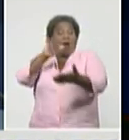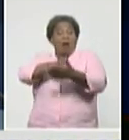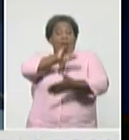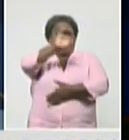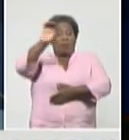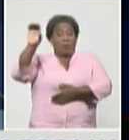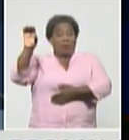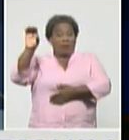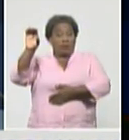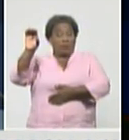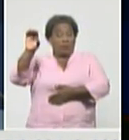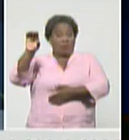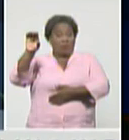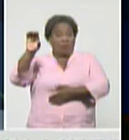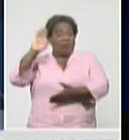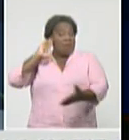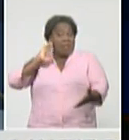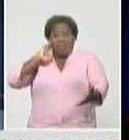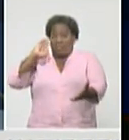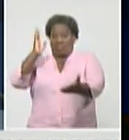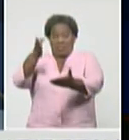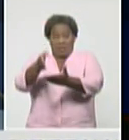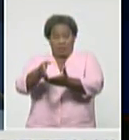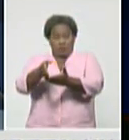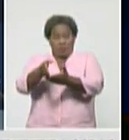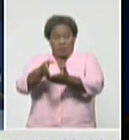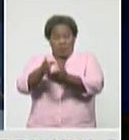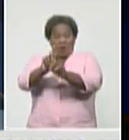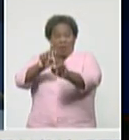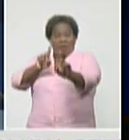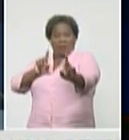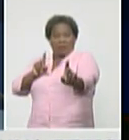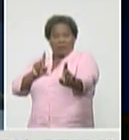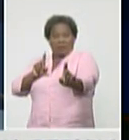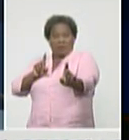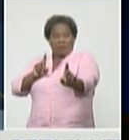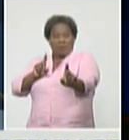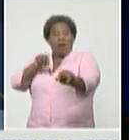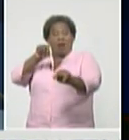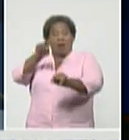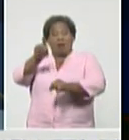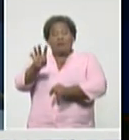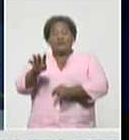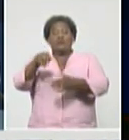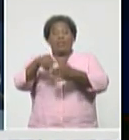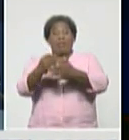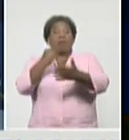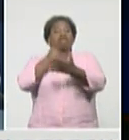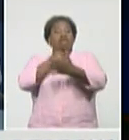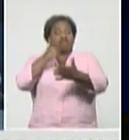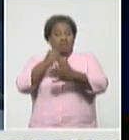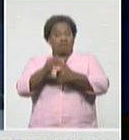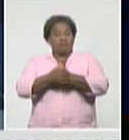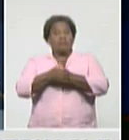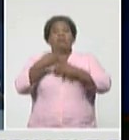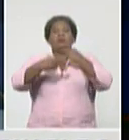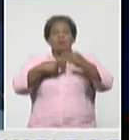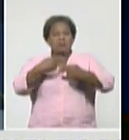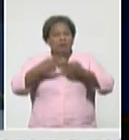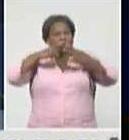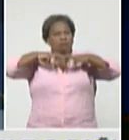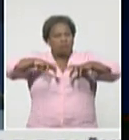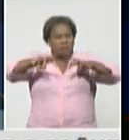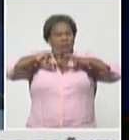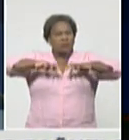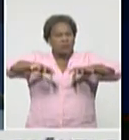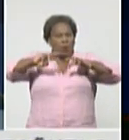decimos, fue al aislamiento que está establecido, a la cuarentena que está establecida, se le hicieron los estudios que están